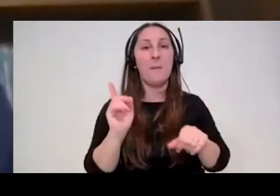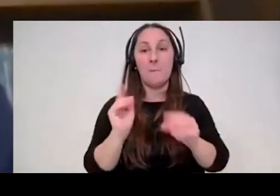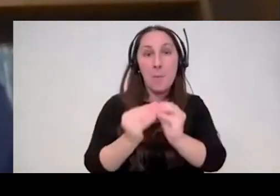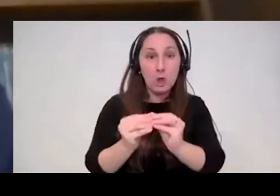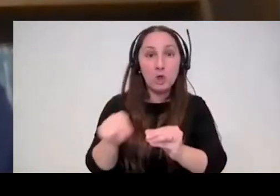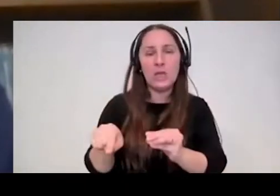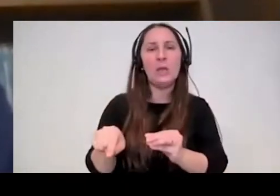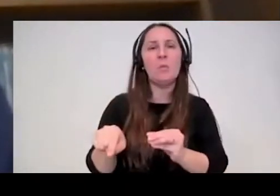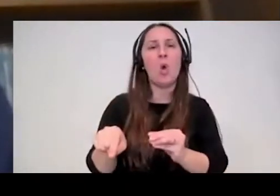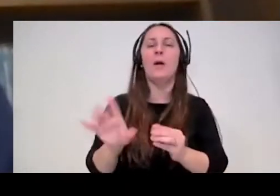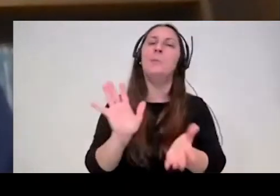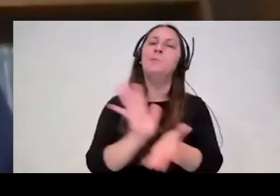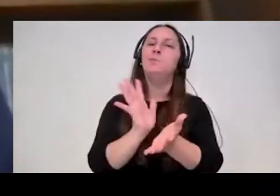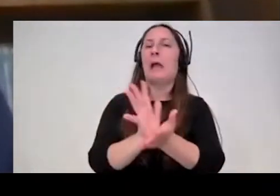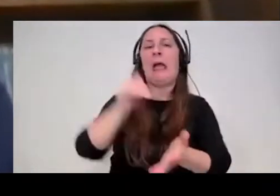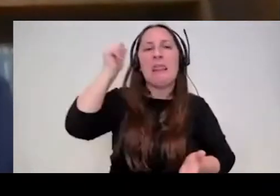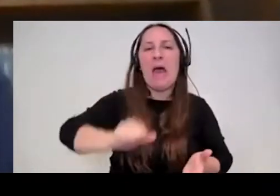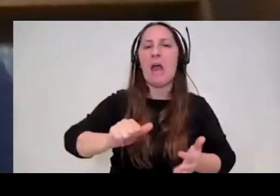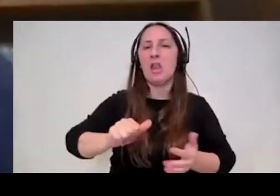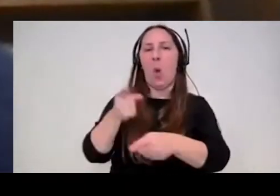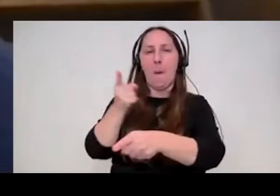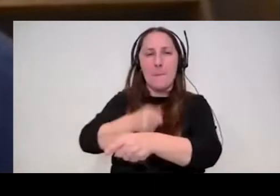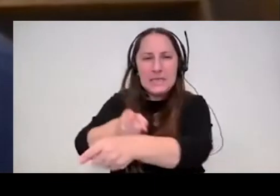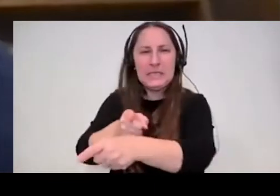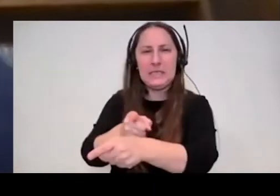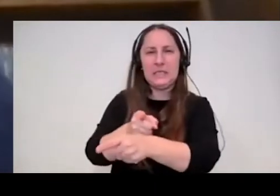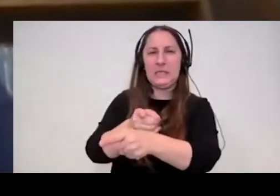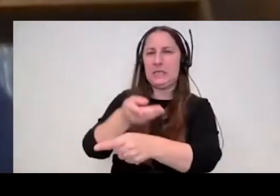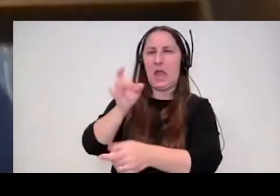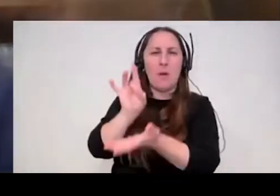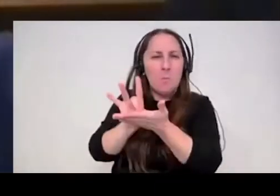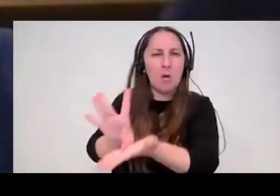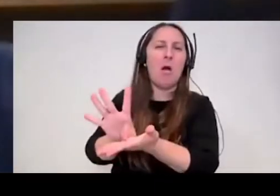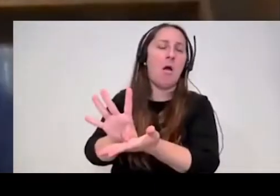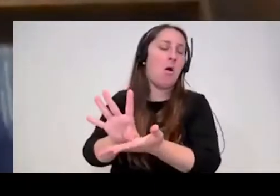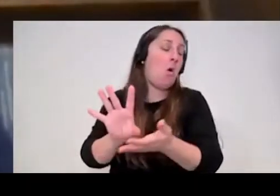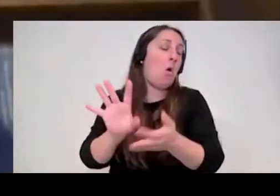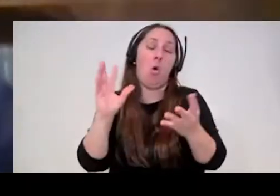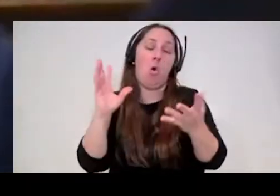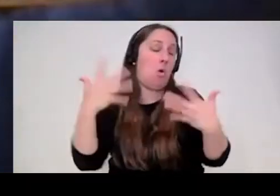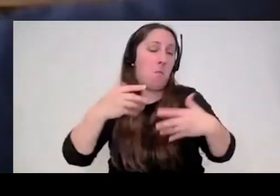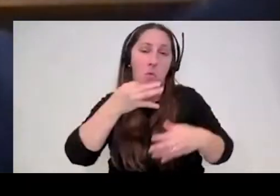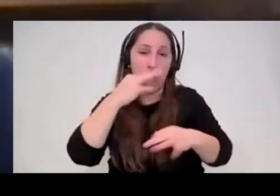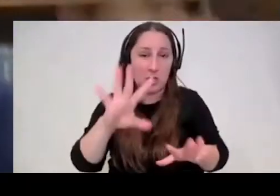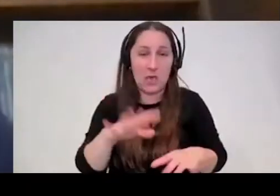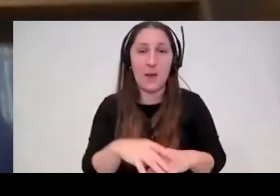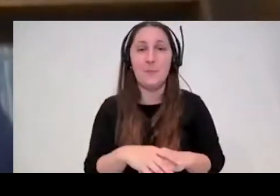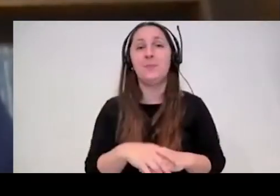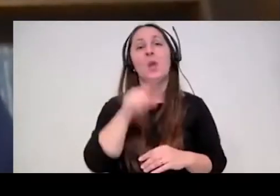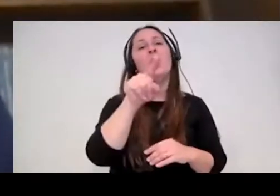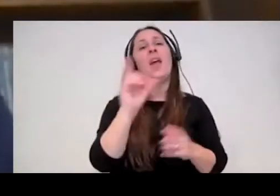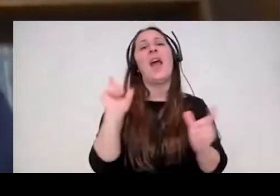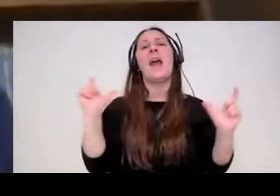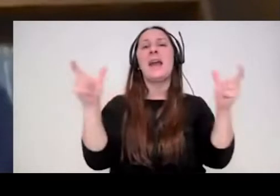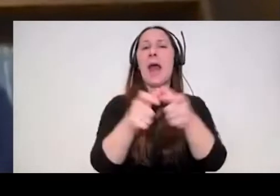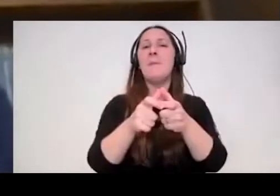sufre más daño, persecución, despido o lo que ustedes quieran señalar. Si ustedes van a la Cámara Nacional de Apelaciones del